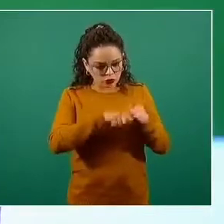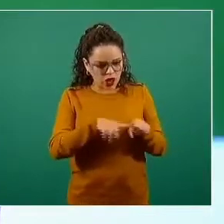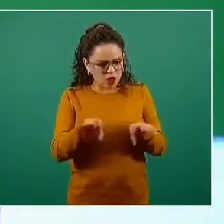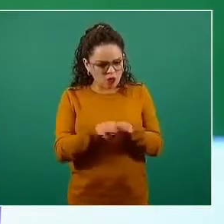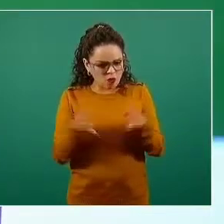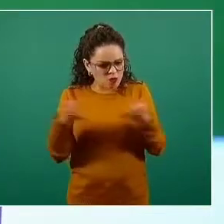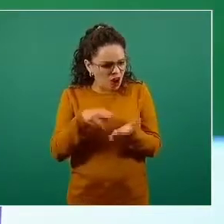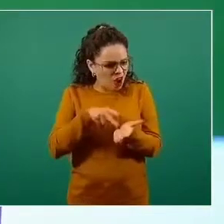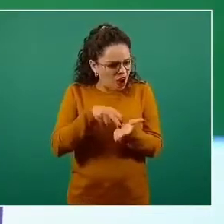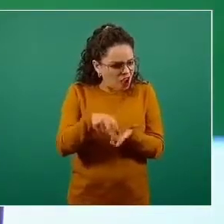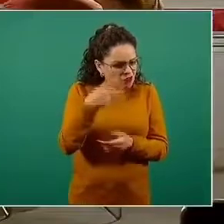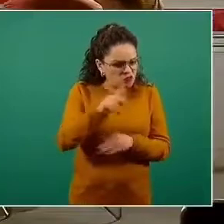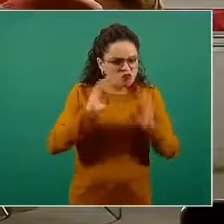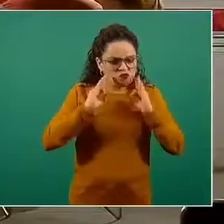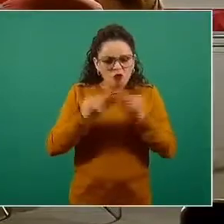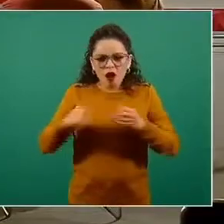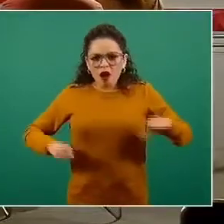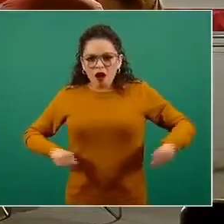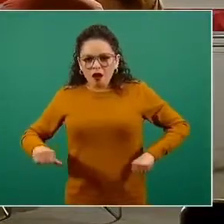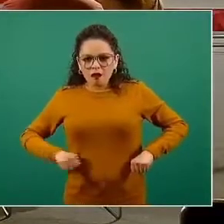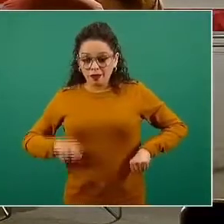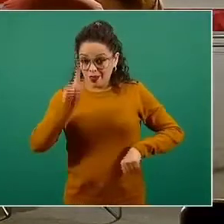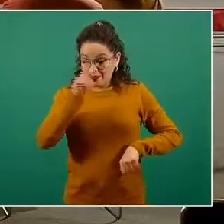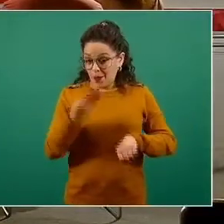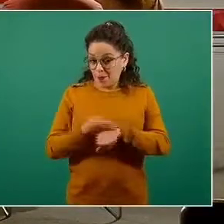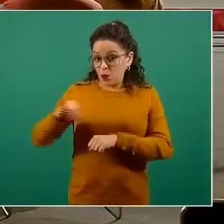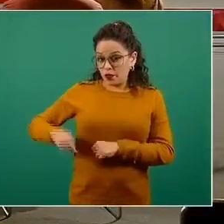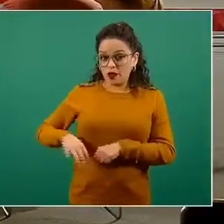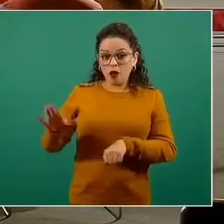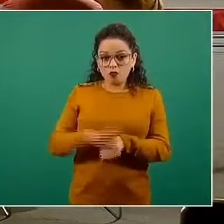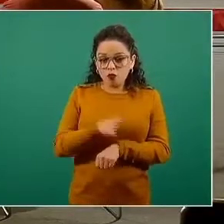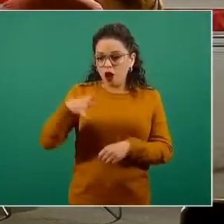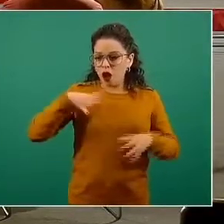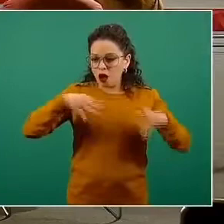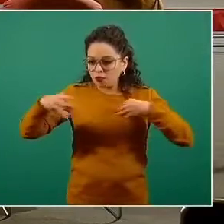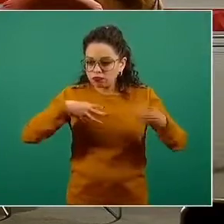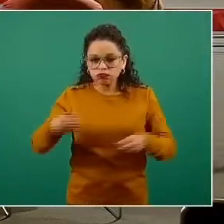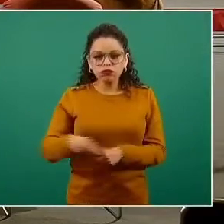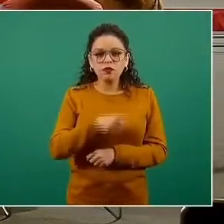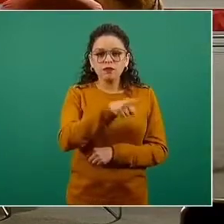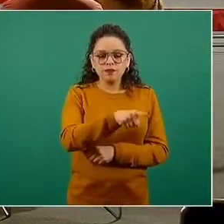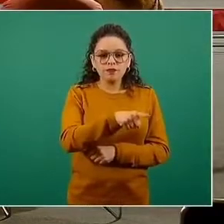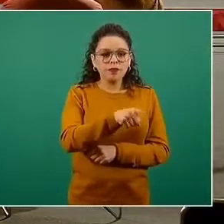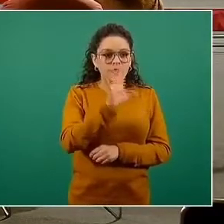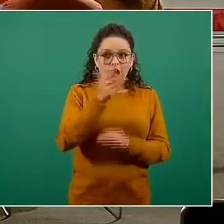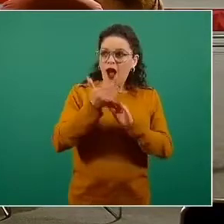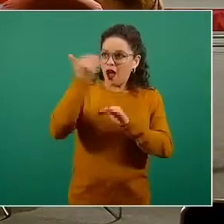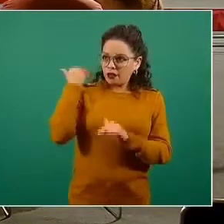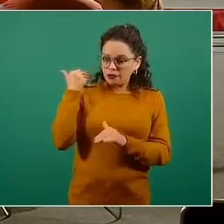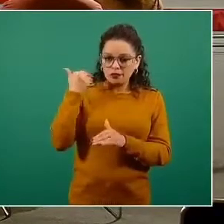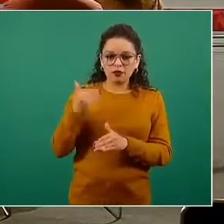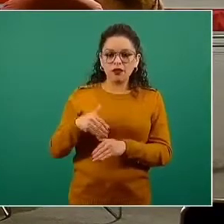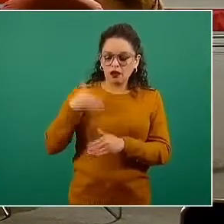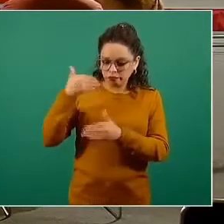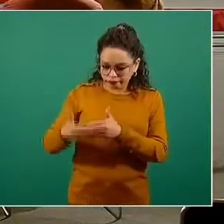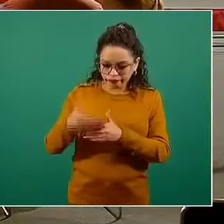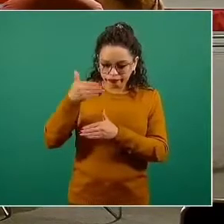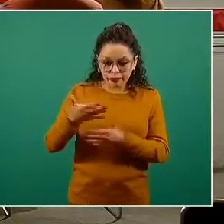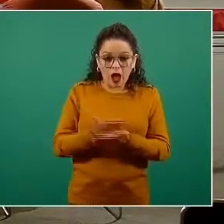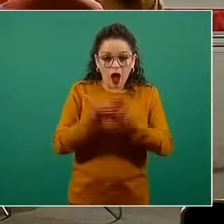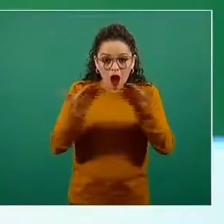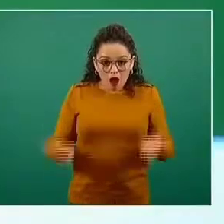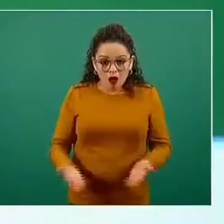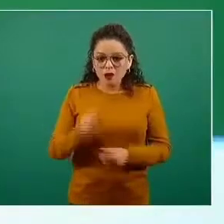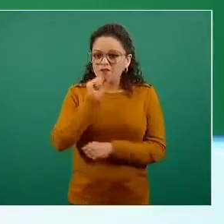interesante porque en una epidemia tras otra volvemos a ver que ocurre lo mismo, a pesar de que científicamente lo